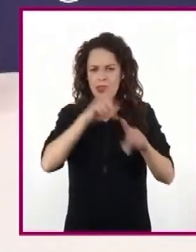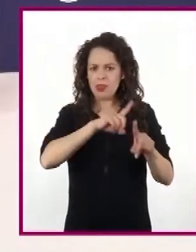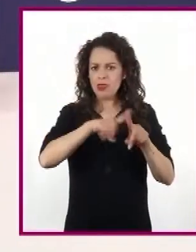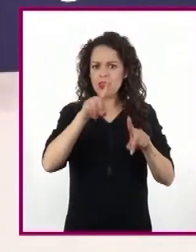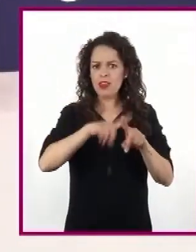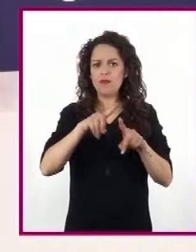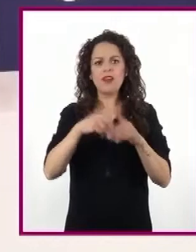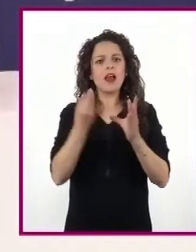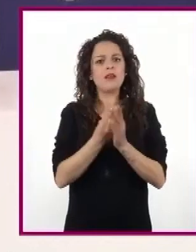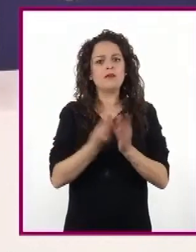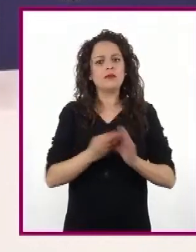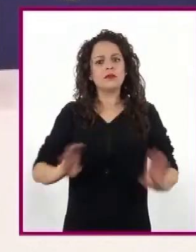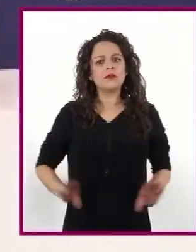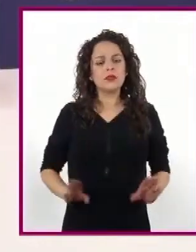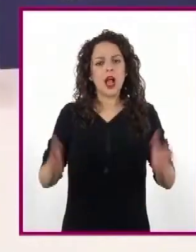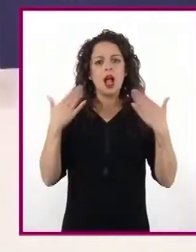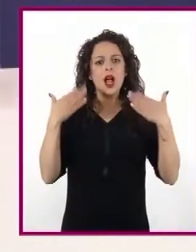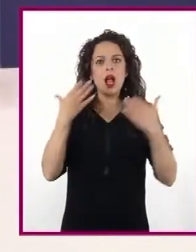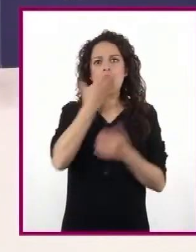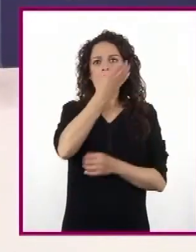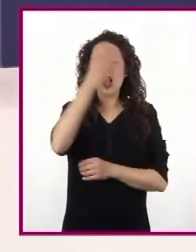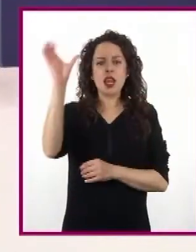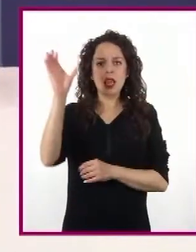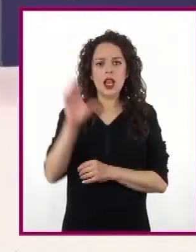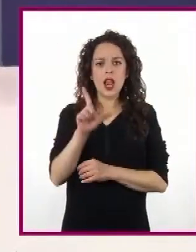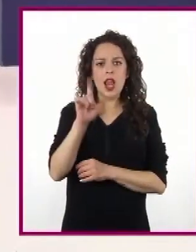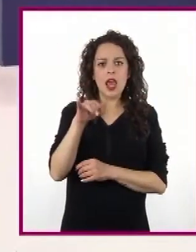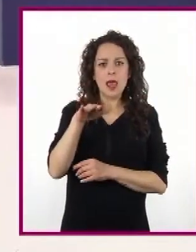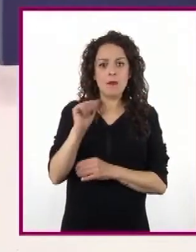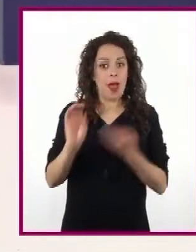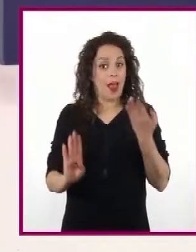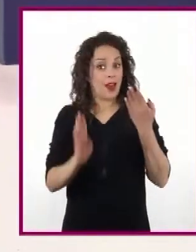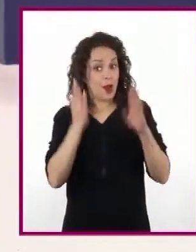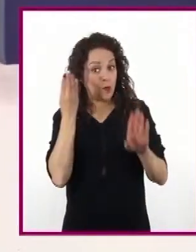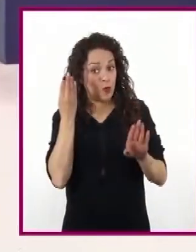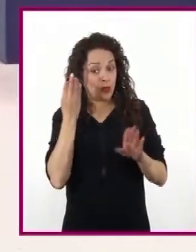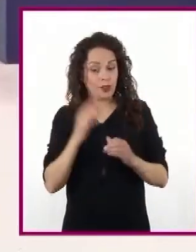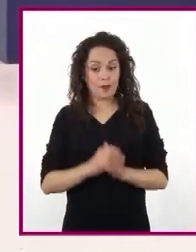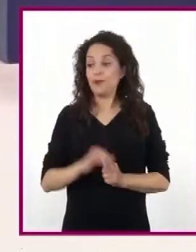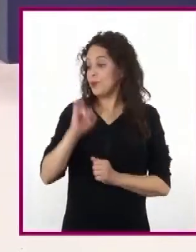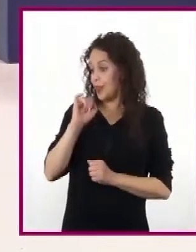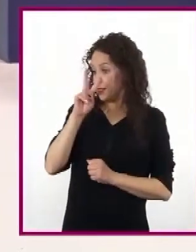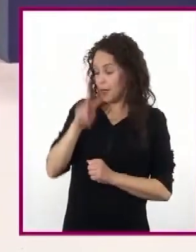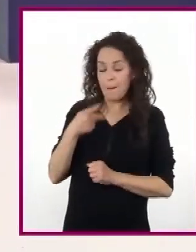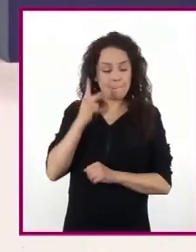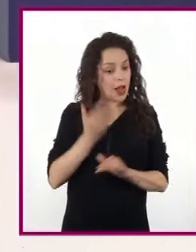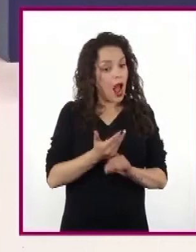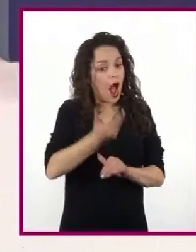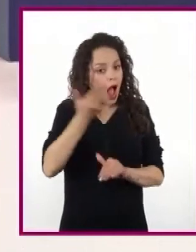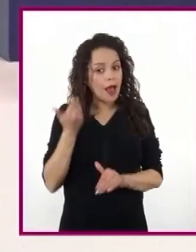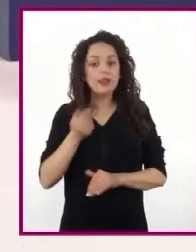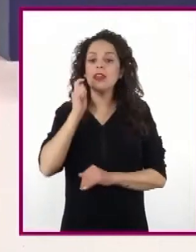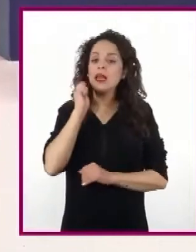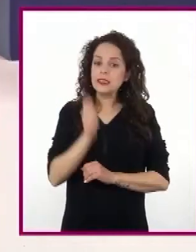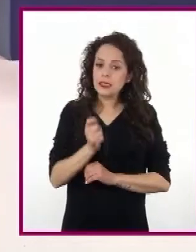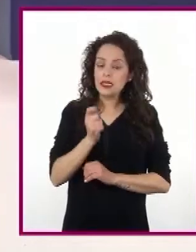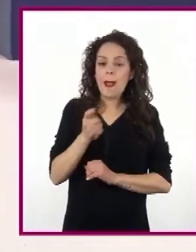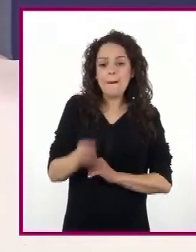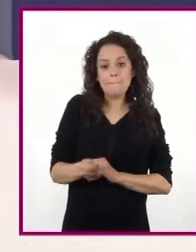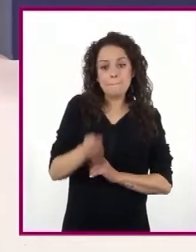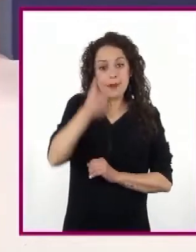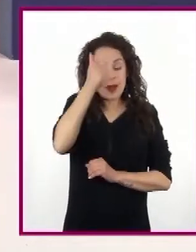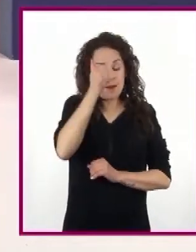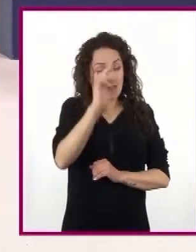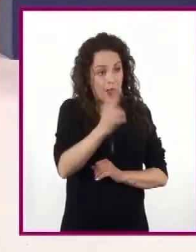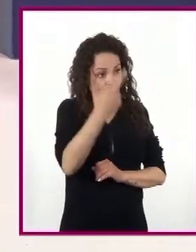diferentes tipos de climas en el mundo. Así es, Leslie. Pero antes de comenzar, queremos recordarles que es